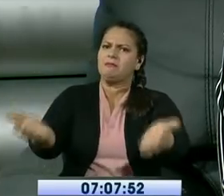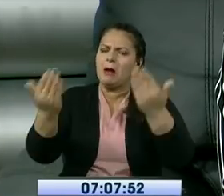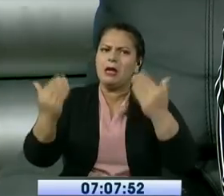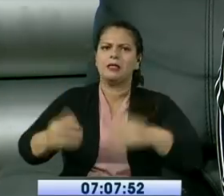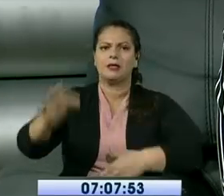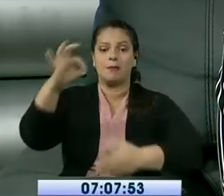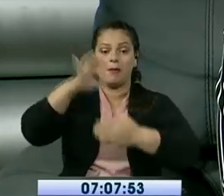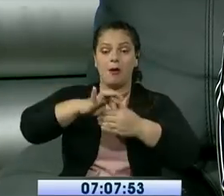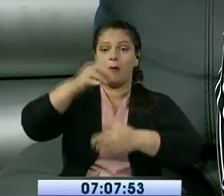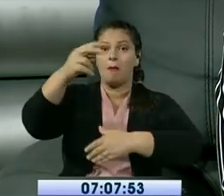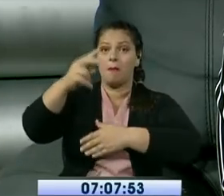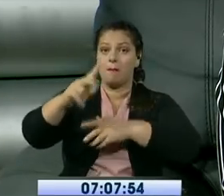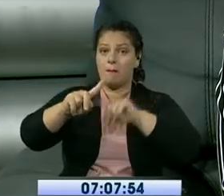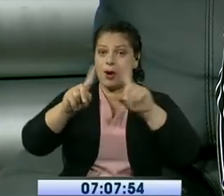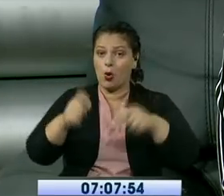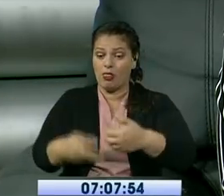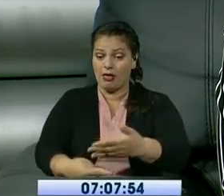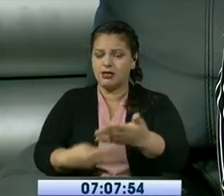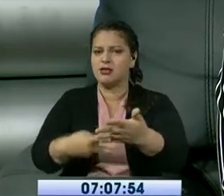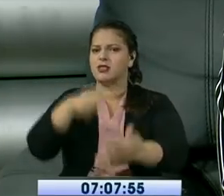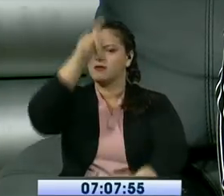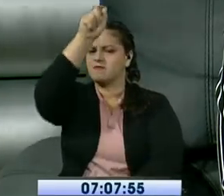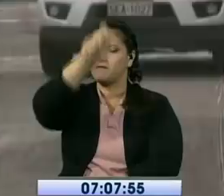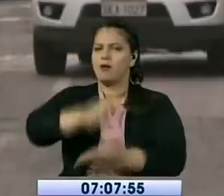consulta popular.